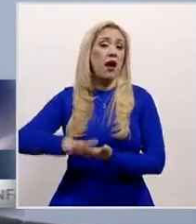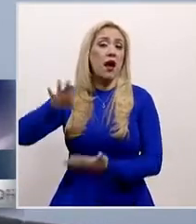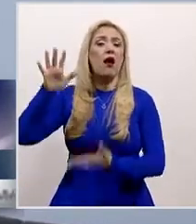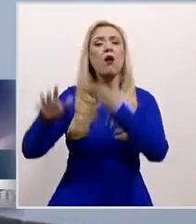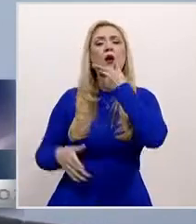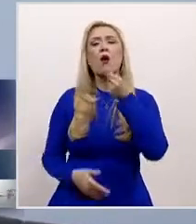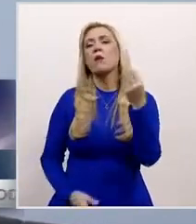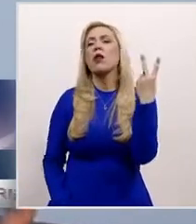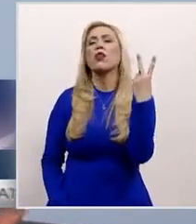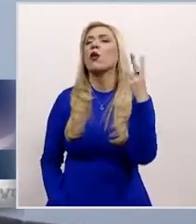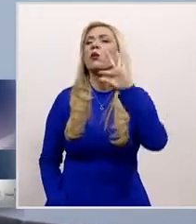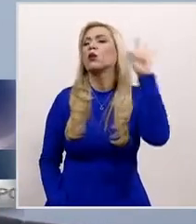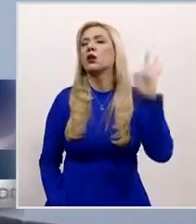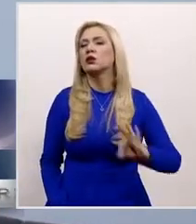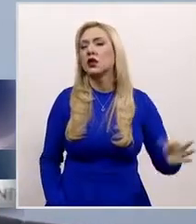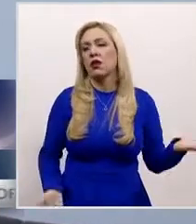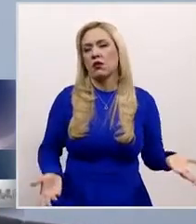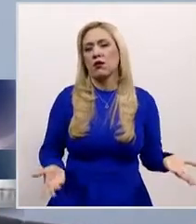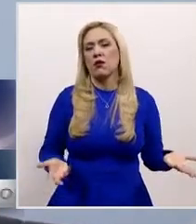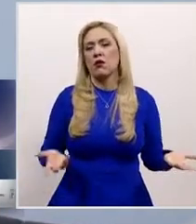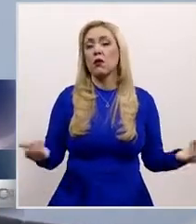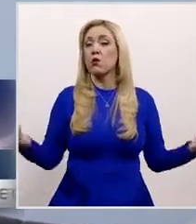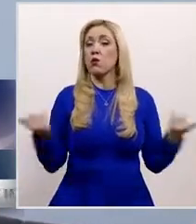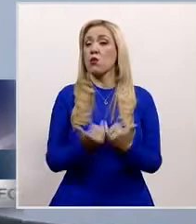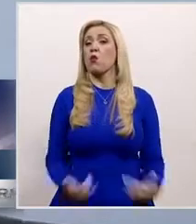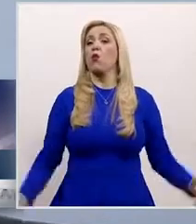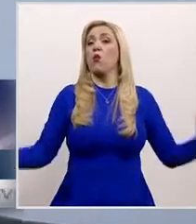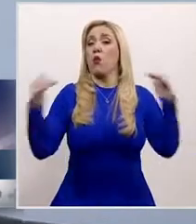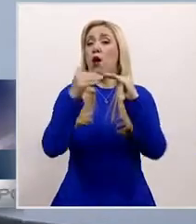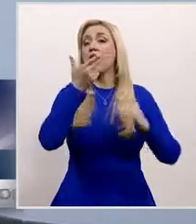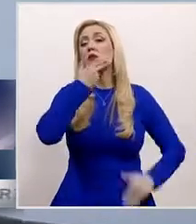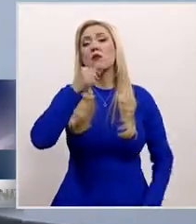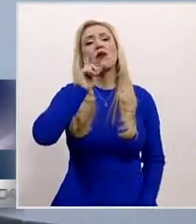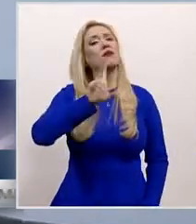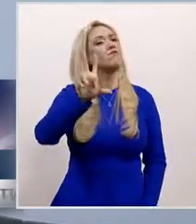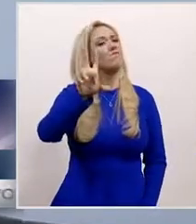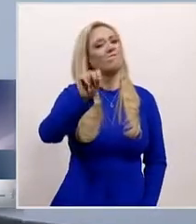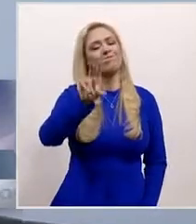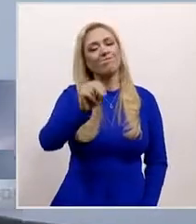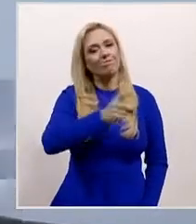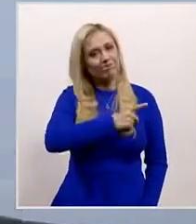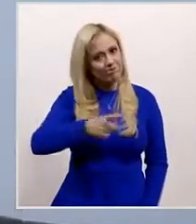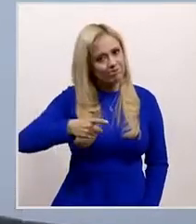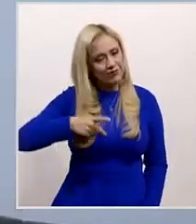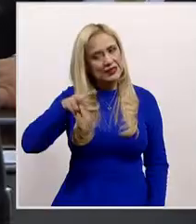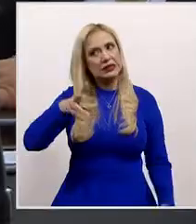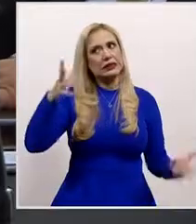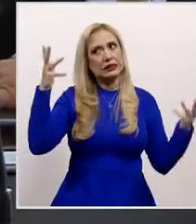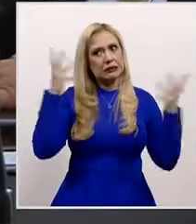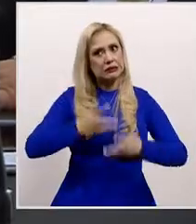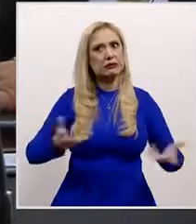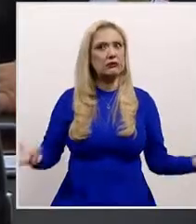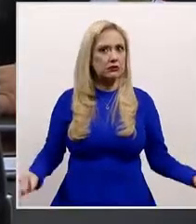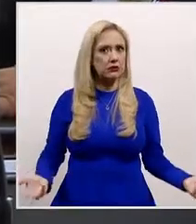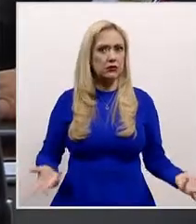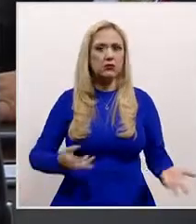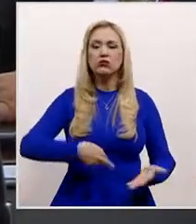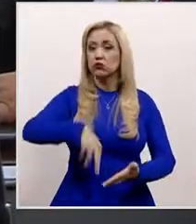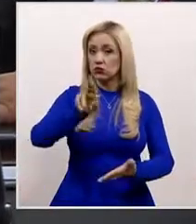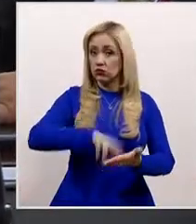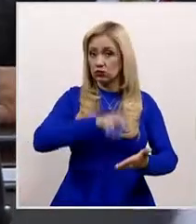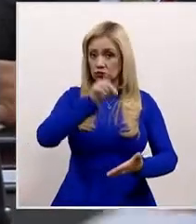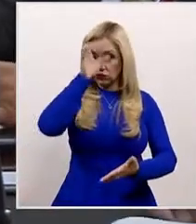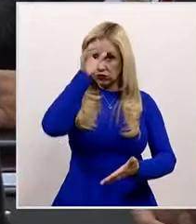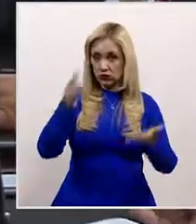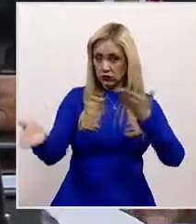quiere decir que el mundo no es igual para los hombres y las mujeres y estos se tienen que tomar en cuenta en el marco de la firma de un convenio